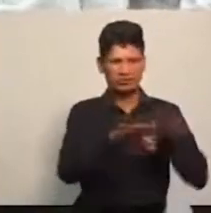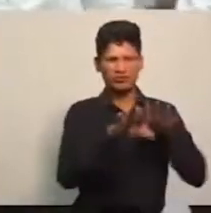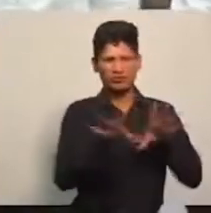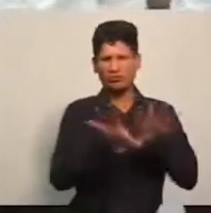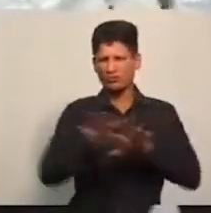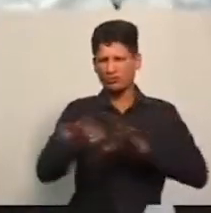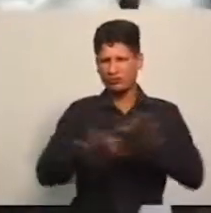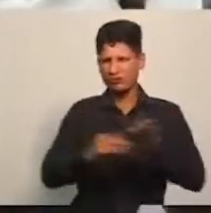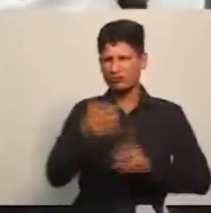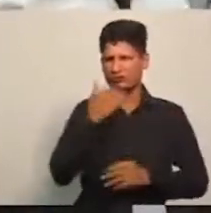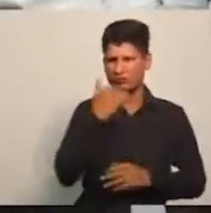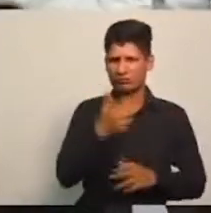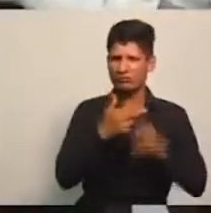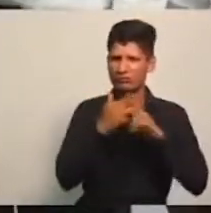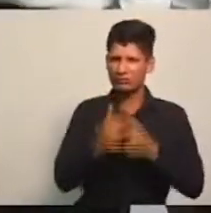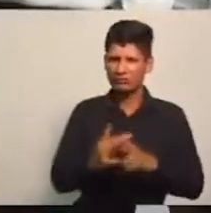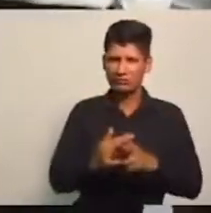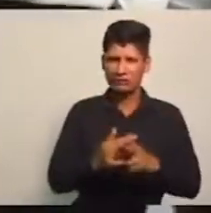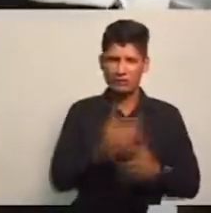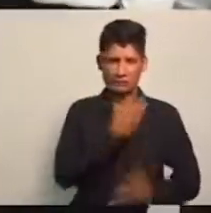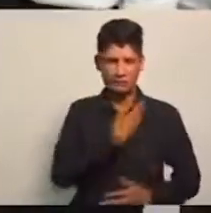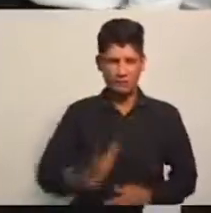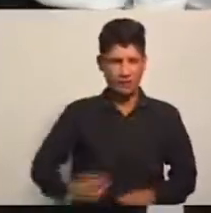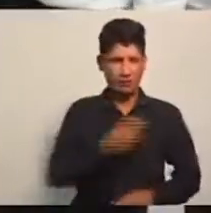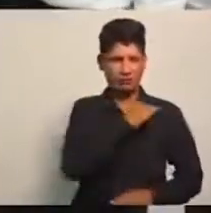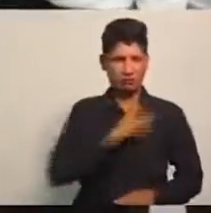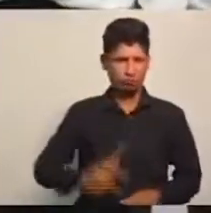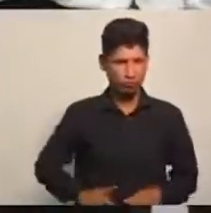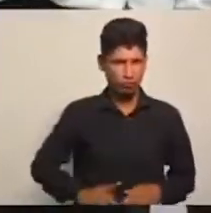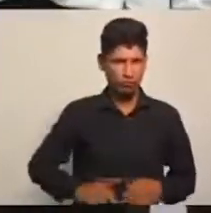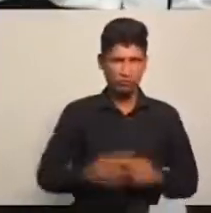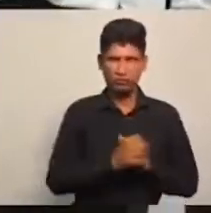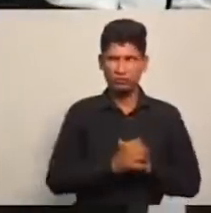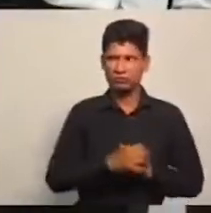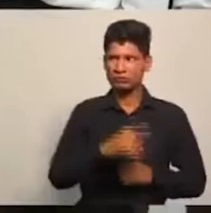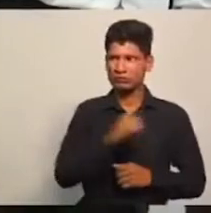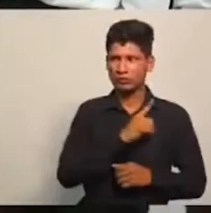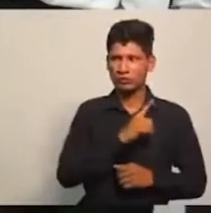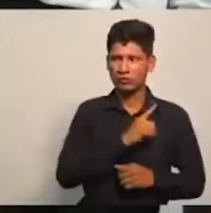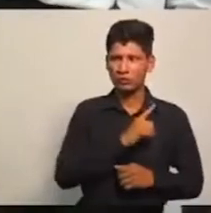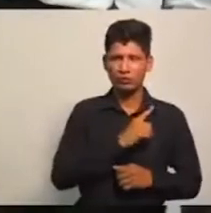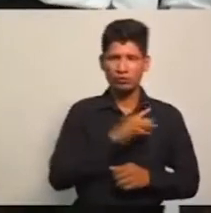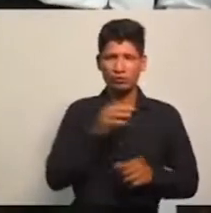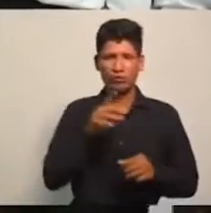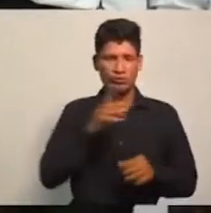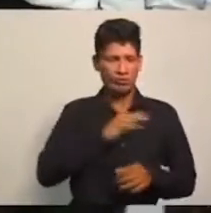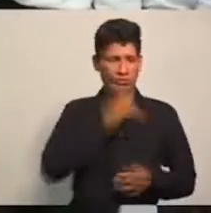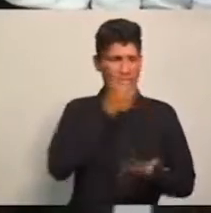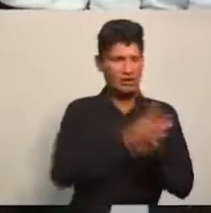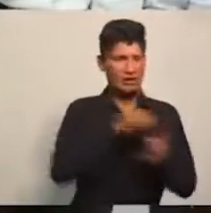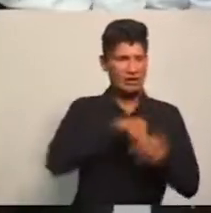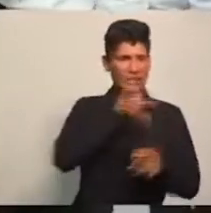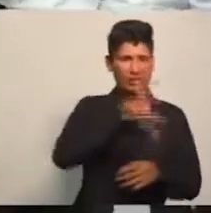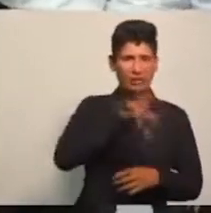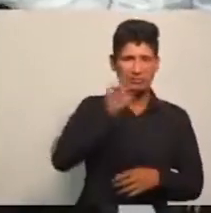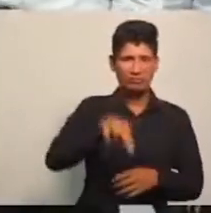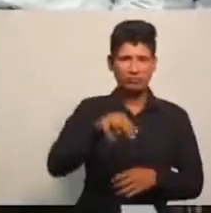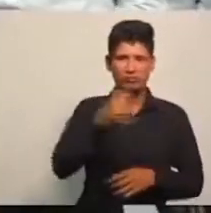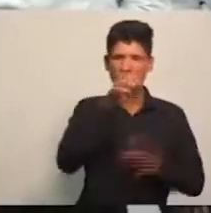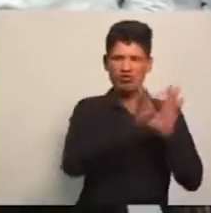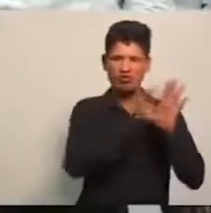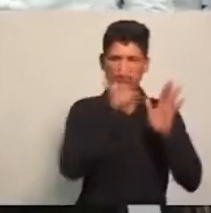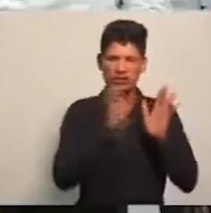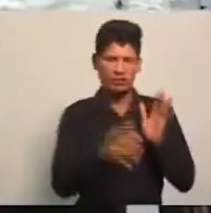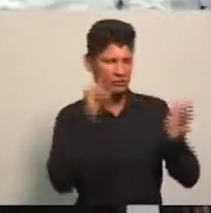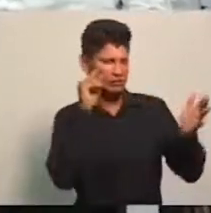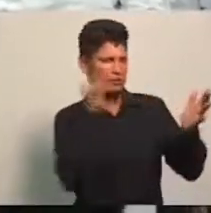gobernar. Presidenta municipal, nada más y nada menos que de Cancún. Es un ejemplo para